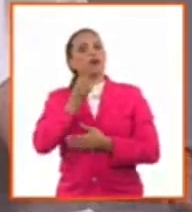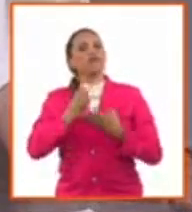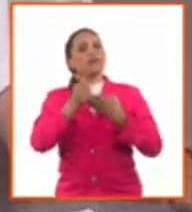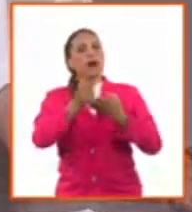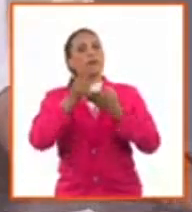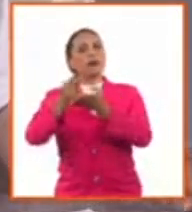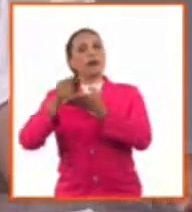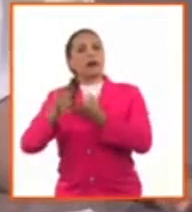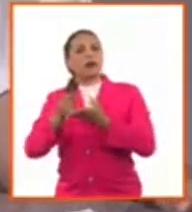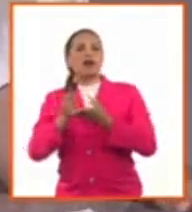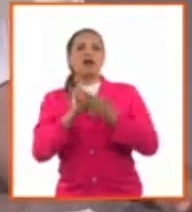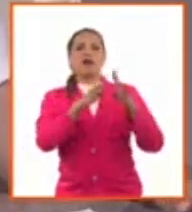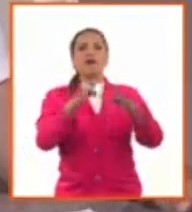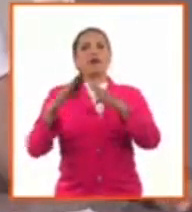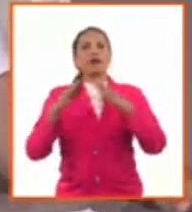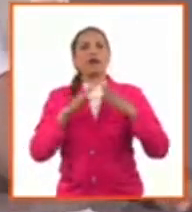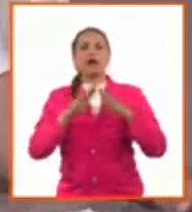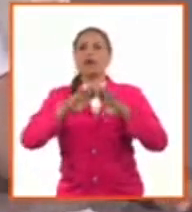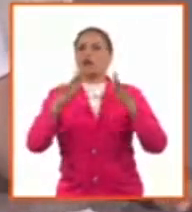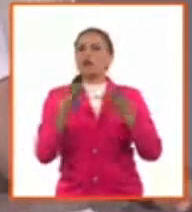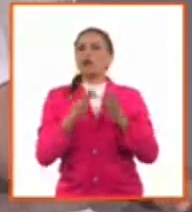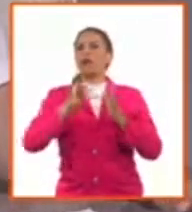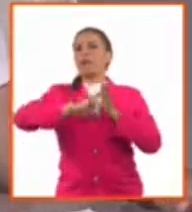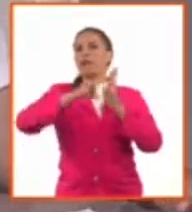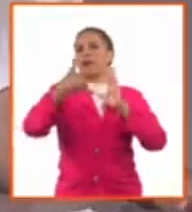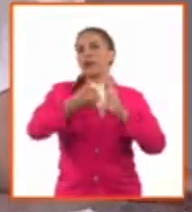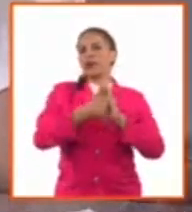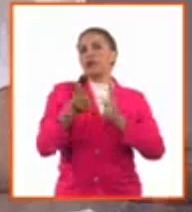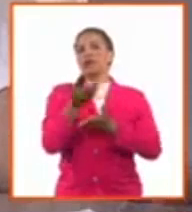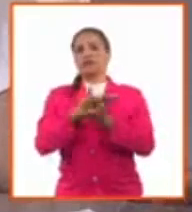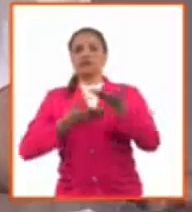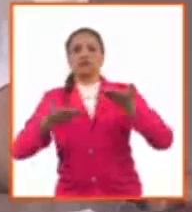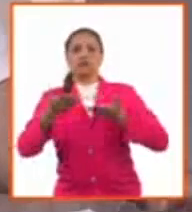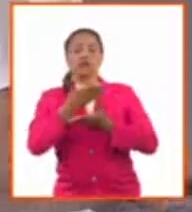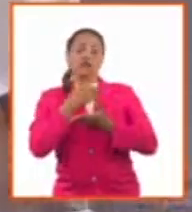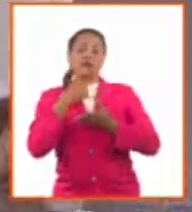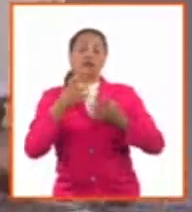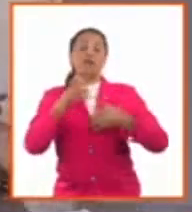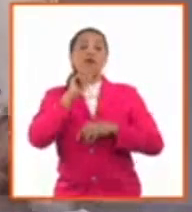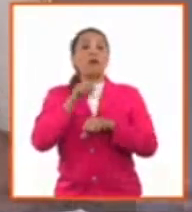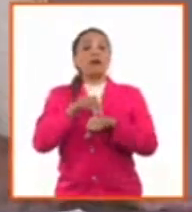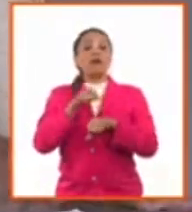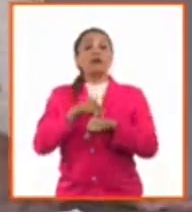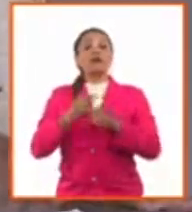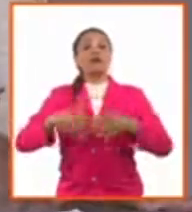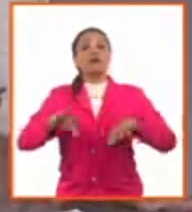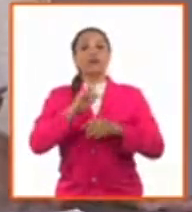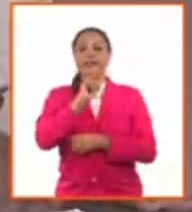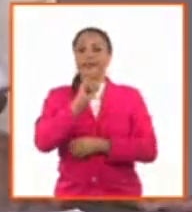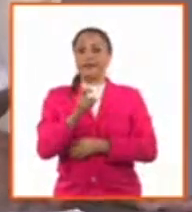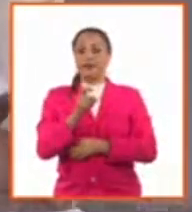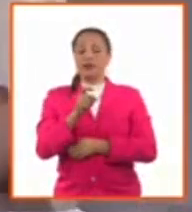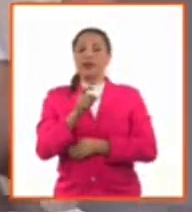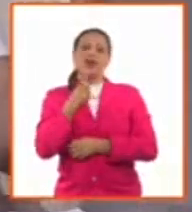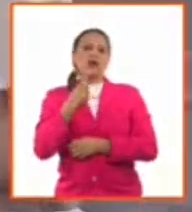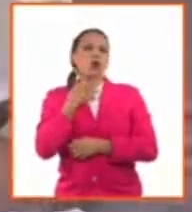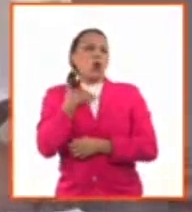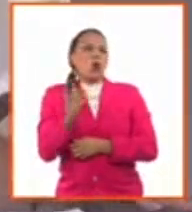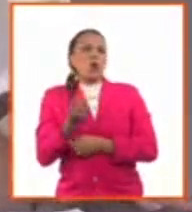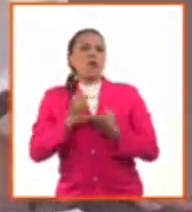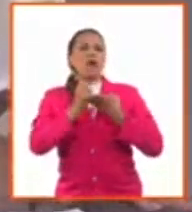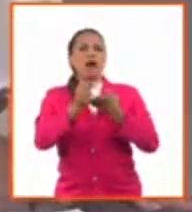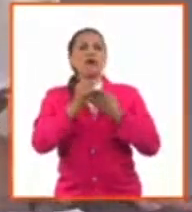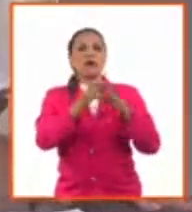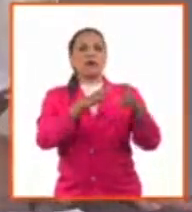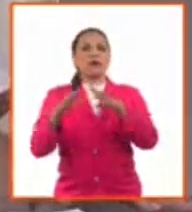puede seguir aportando con sus proyectos de impacto social de manera sostenible en el tiempo a nuestras comunidades. Esto tiene un